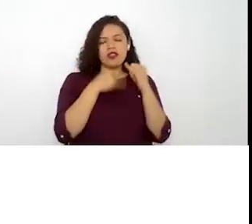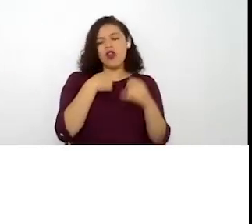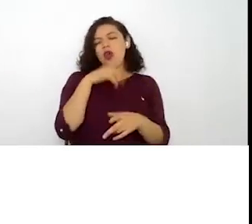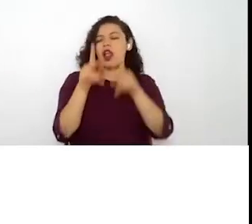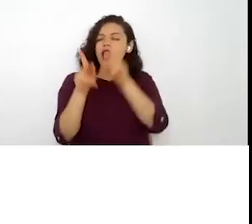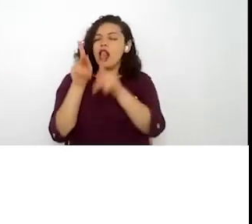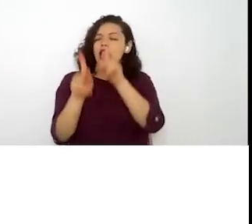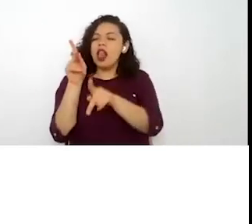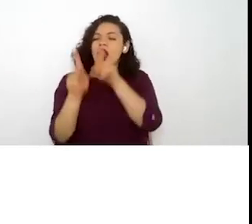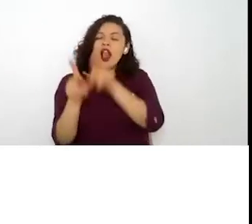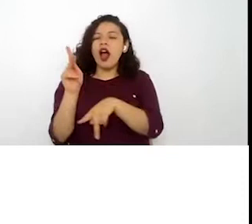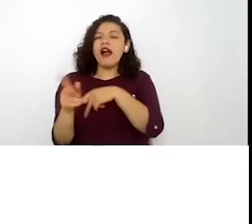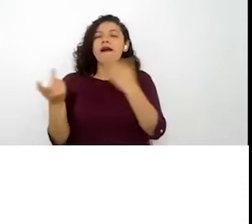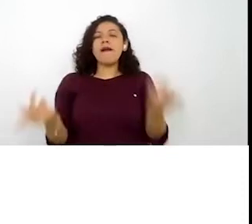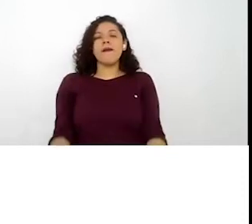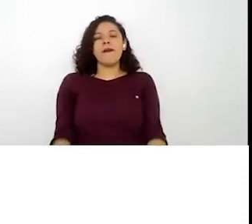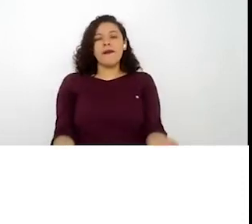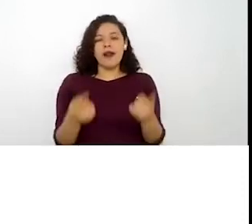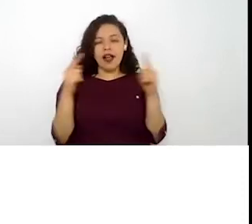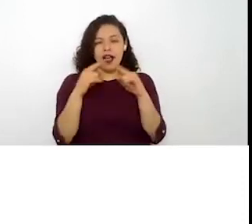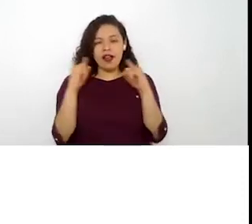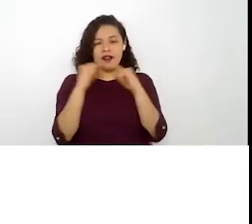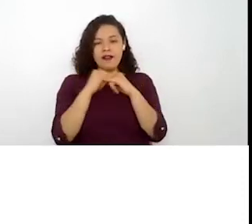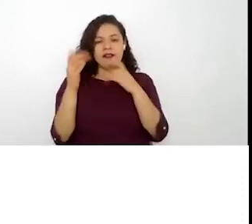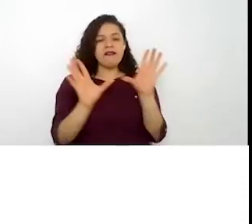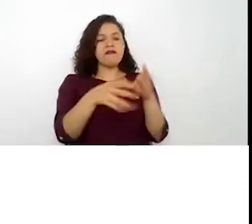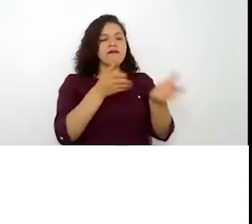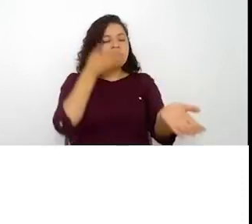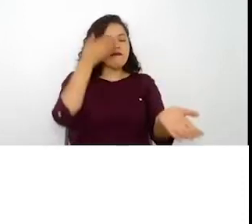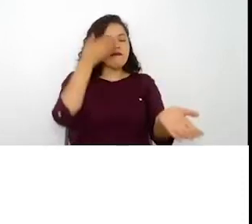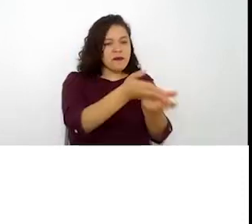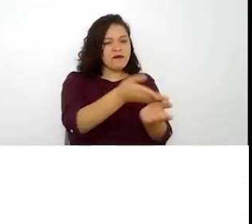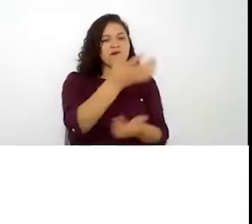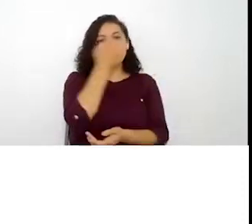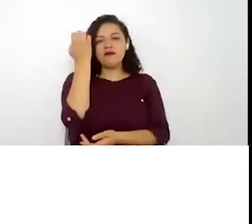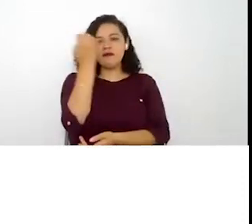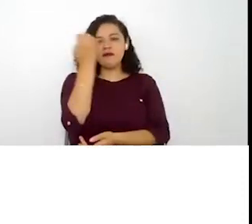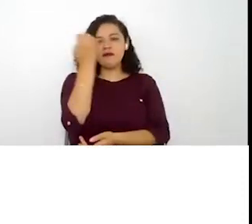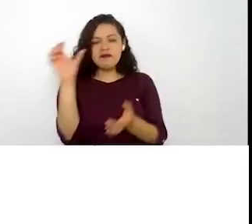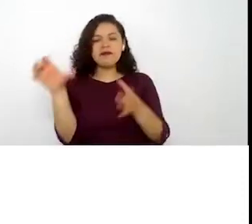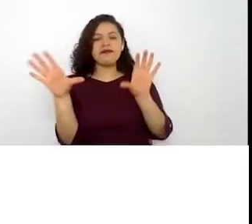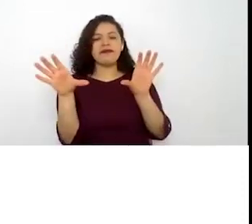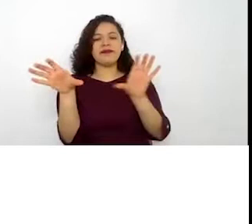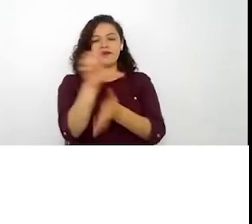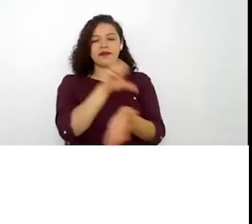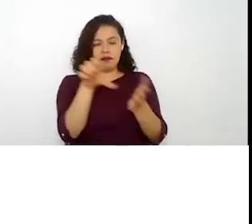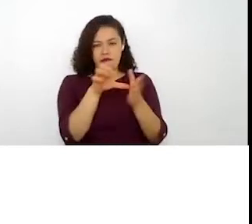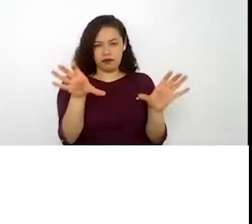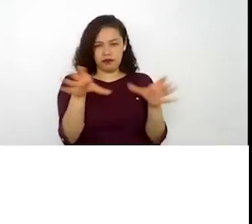la institución va a una comunidad o va a una escuela o a un centro comunitario